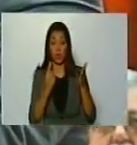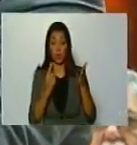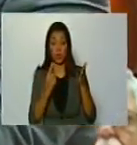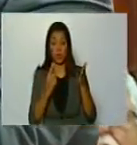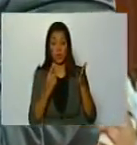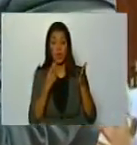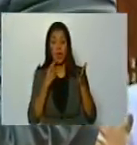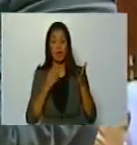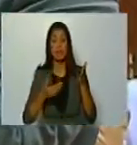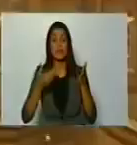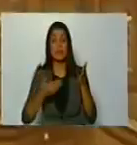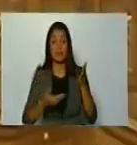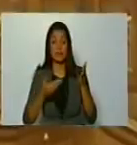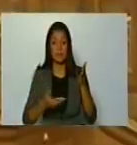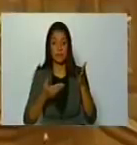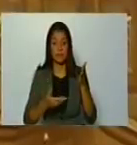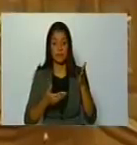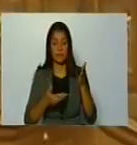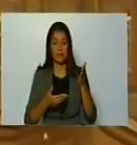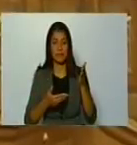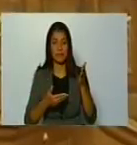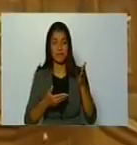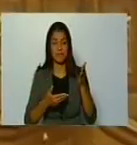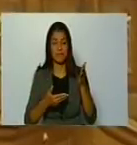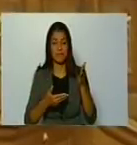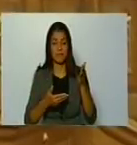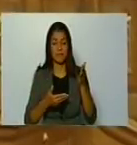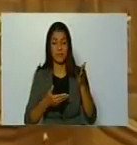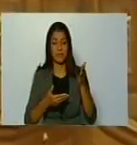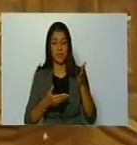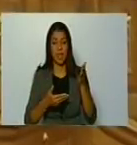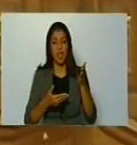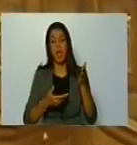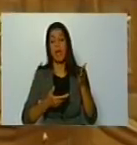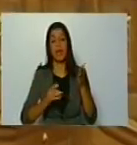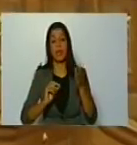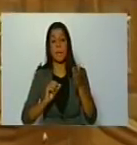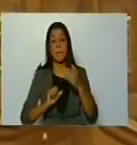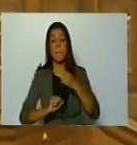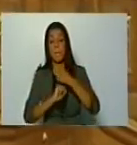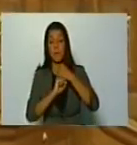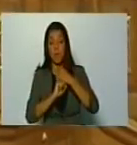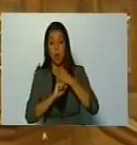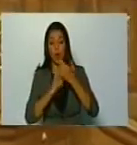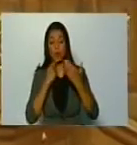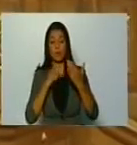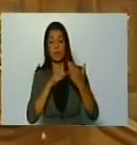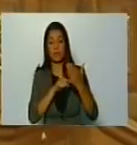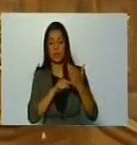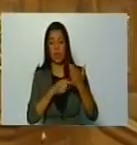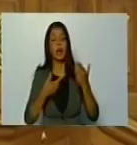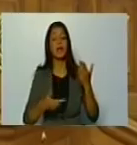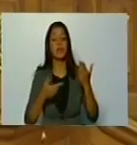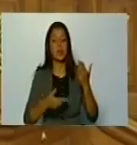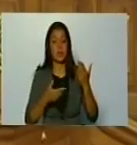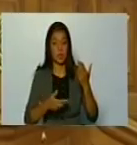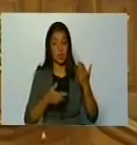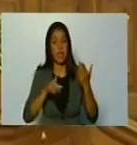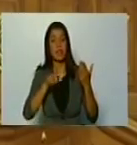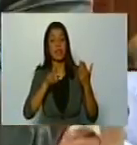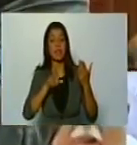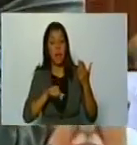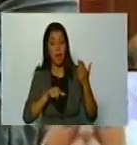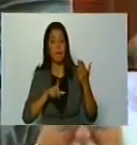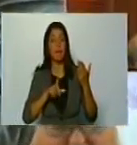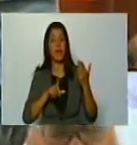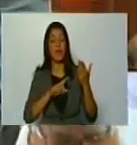las herramientas y de los fundamentos en los cuales también